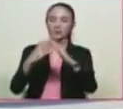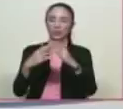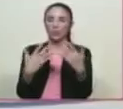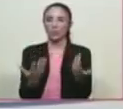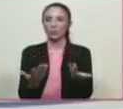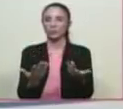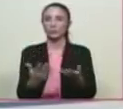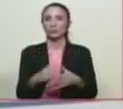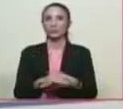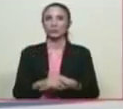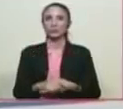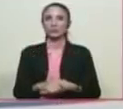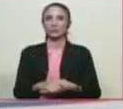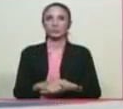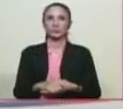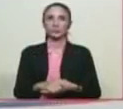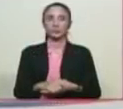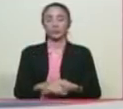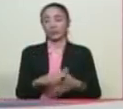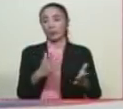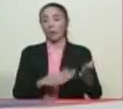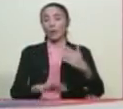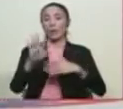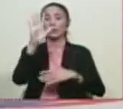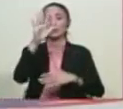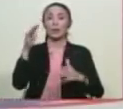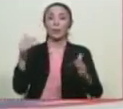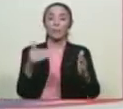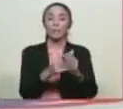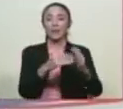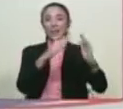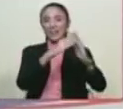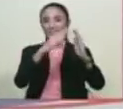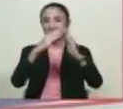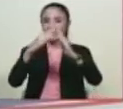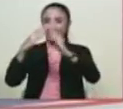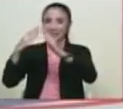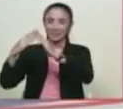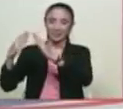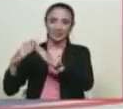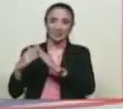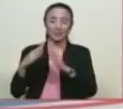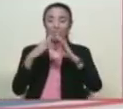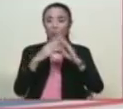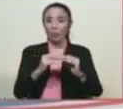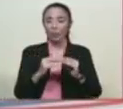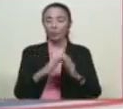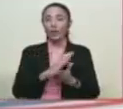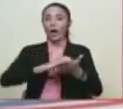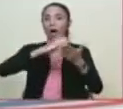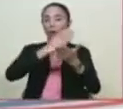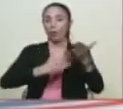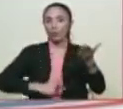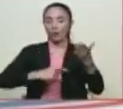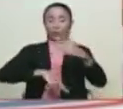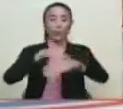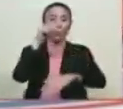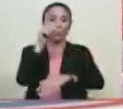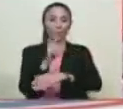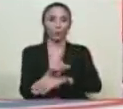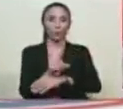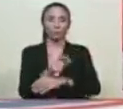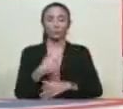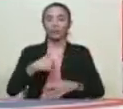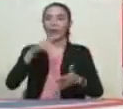recursos para más de 5.000 viviendas, para el contrato colectivo único y unitario. Voy